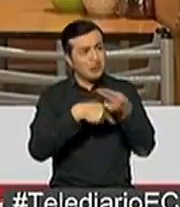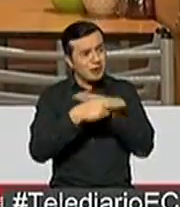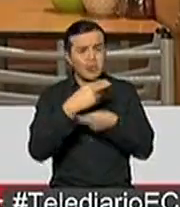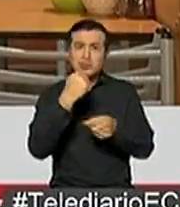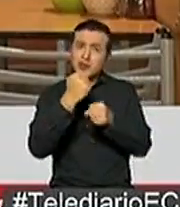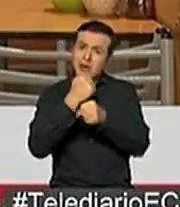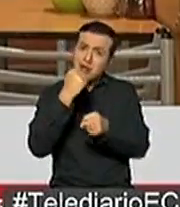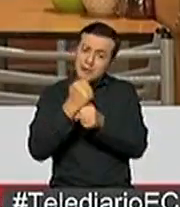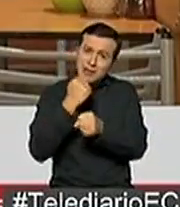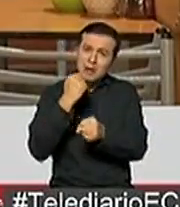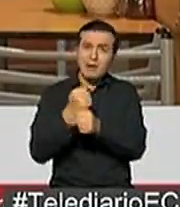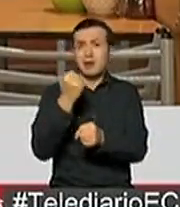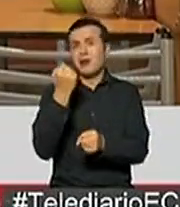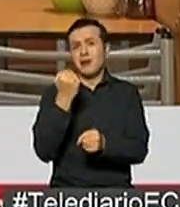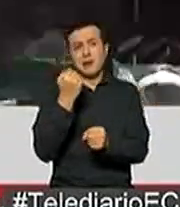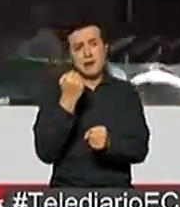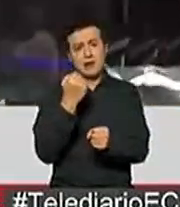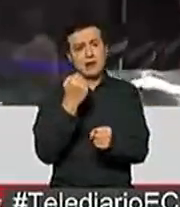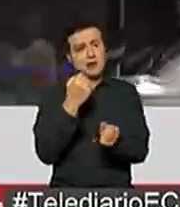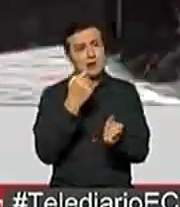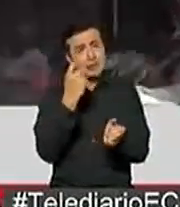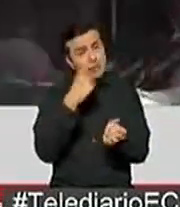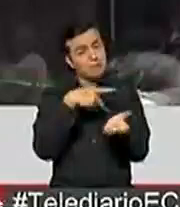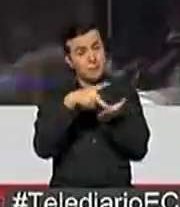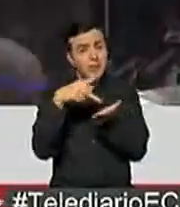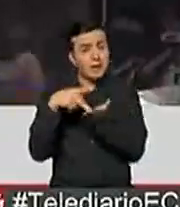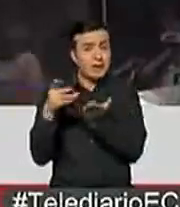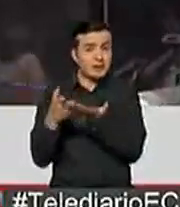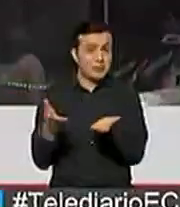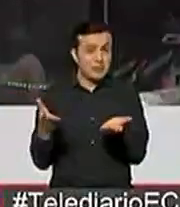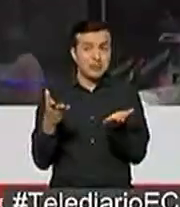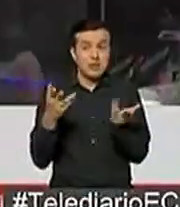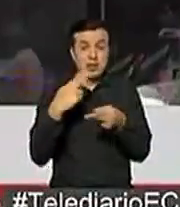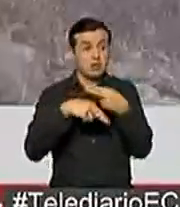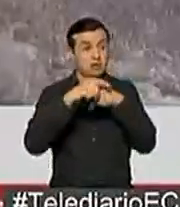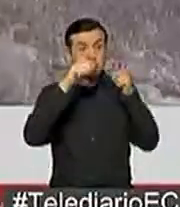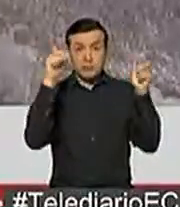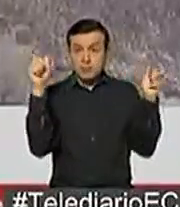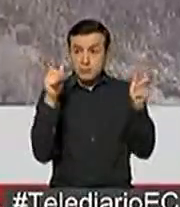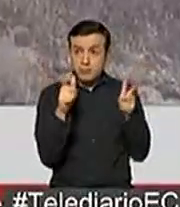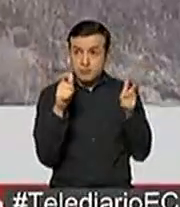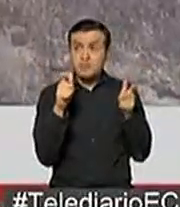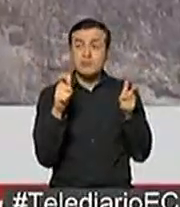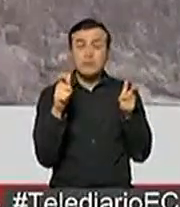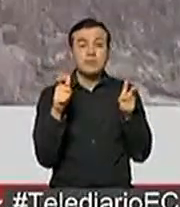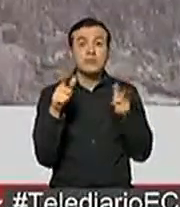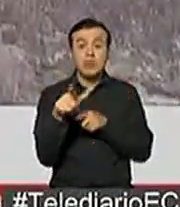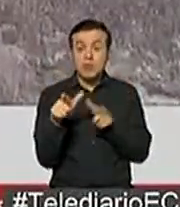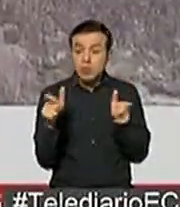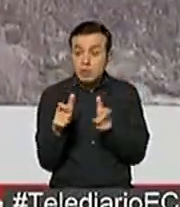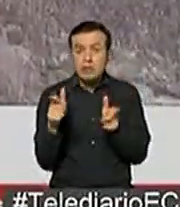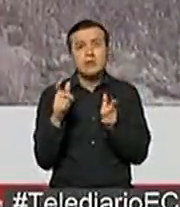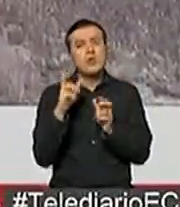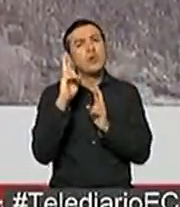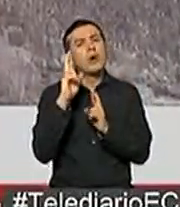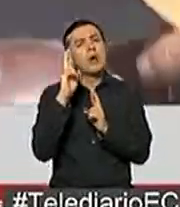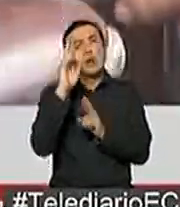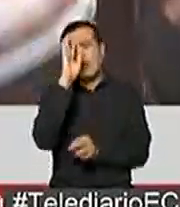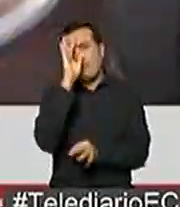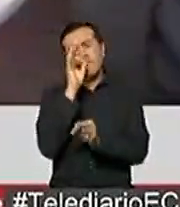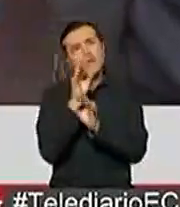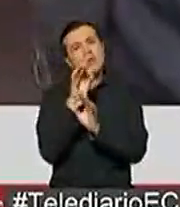cubrir todo lo que se debe así como los grandes y medianos negocios en los pequeños también hay la fe de que todo siga tranquilo